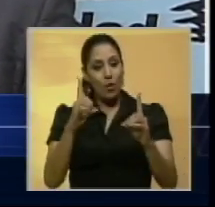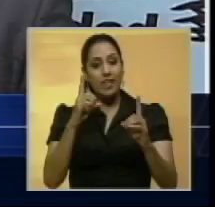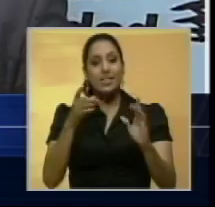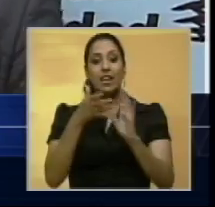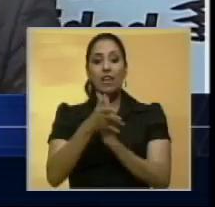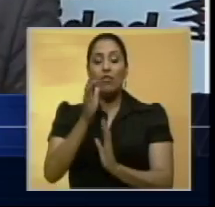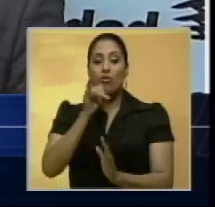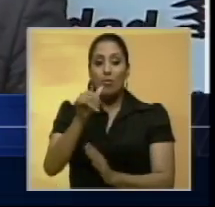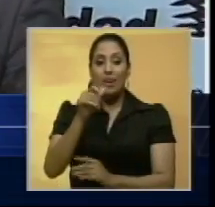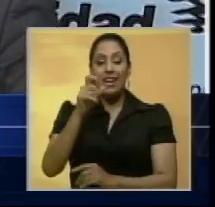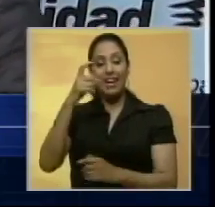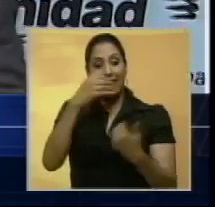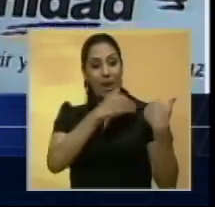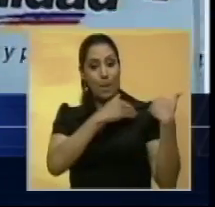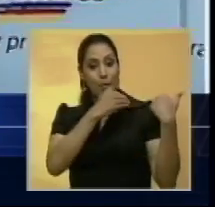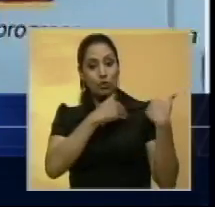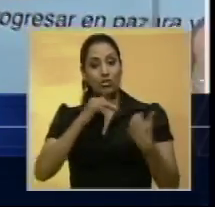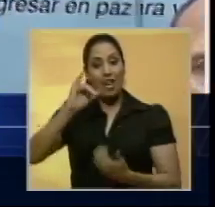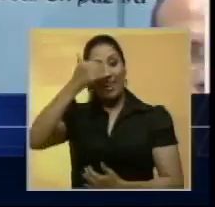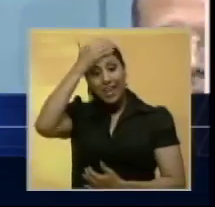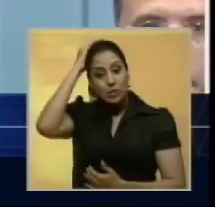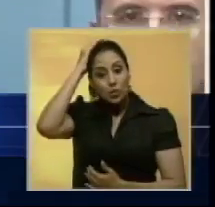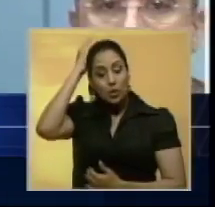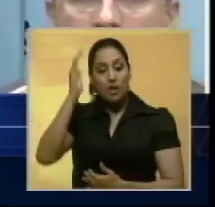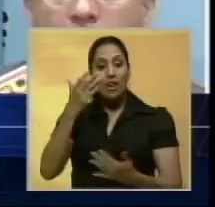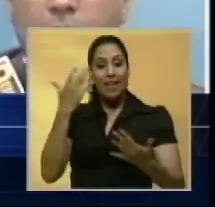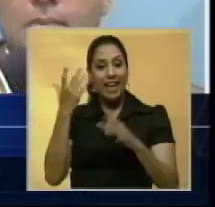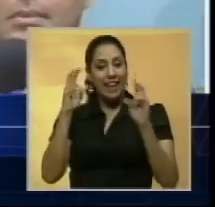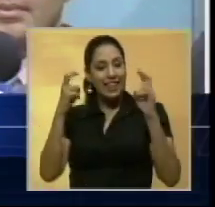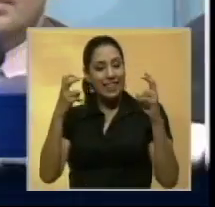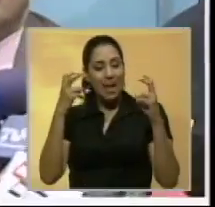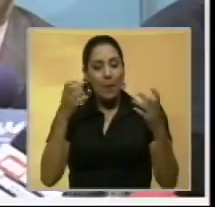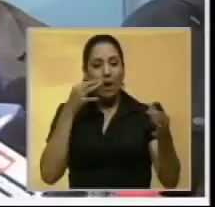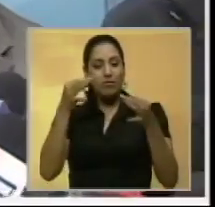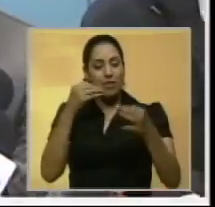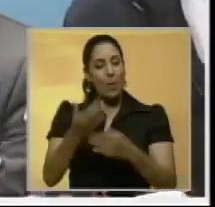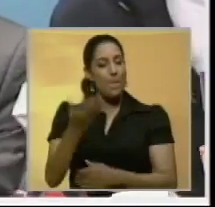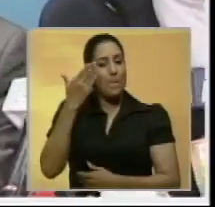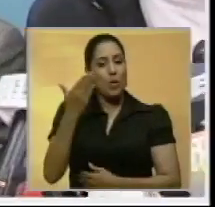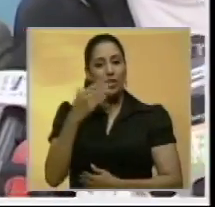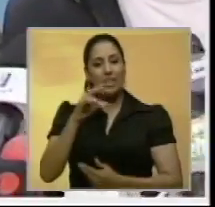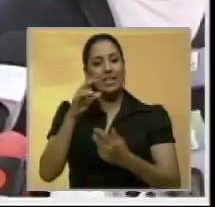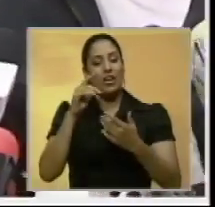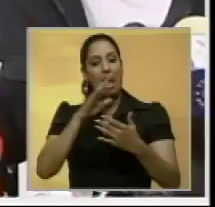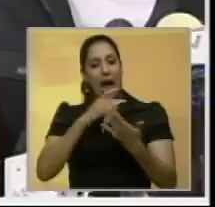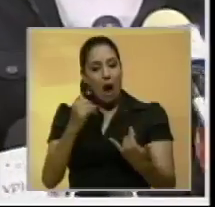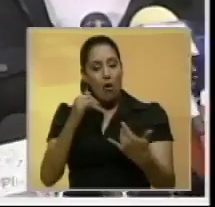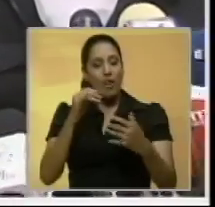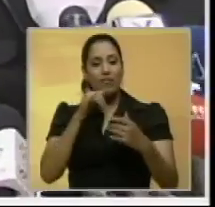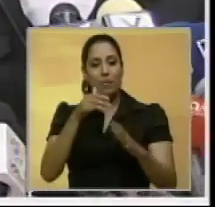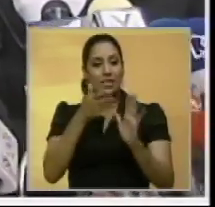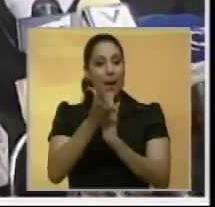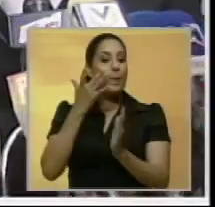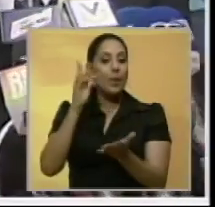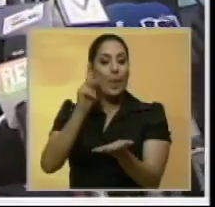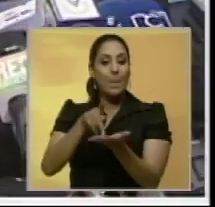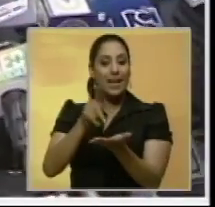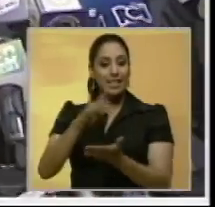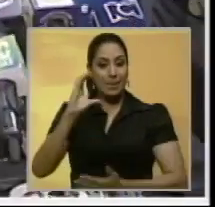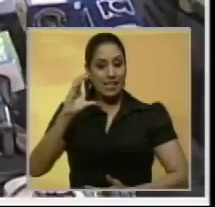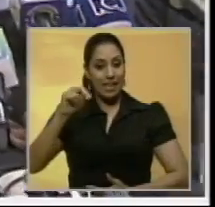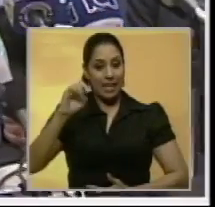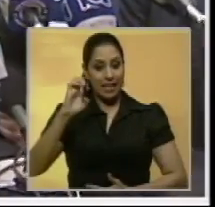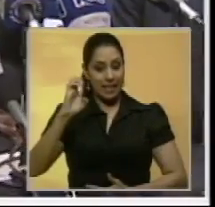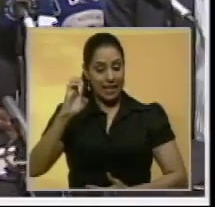Jesús Torrealba, es el vocero, como es natural, y hay temas, lógicamente, que van a ser tocados aquí, como la participación del